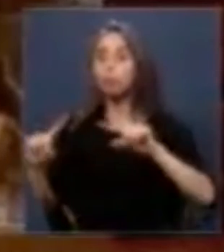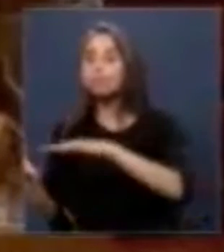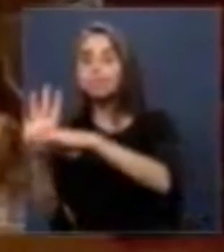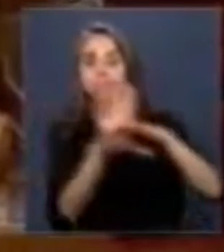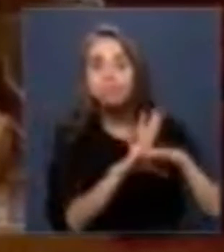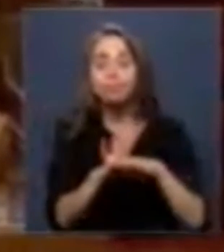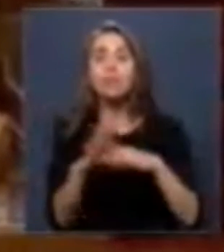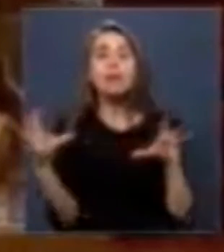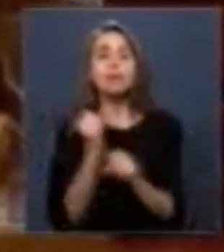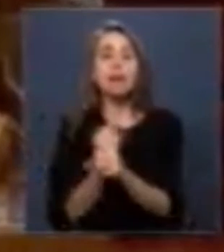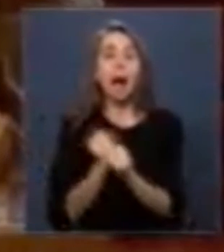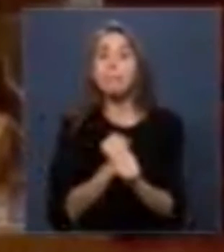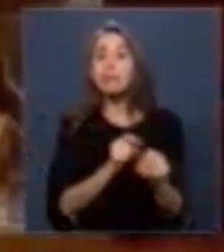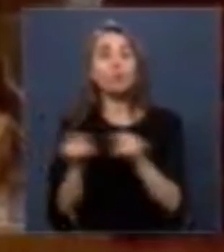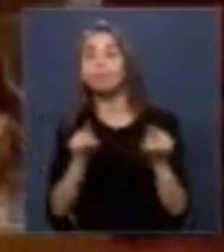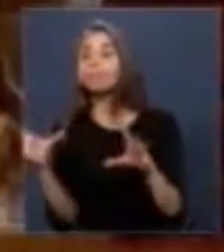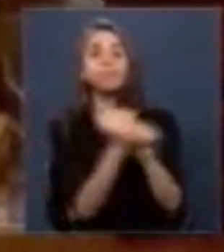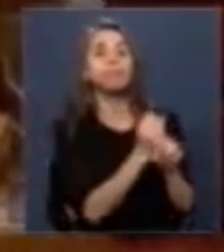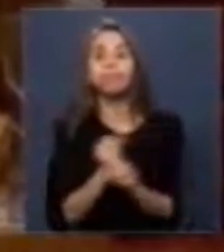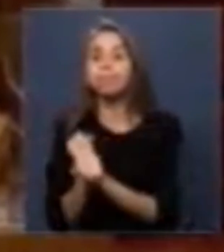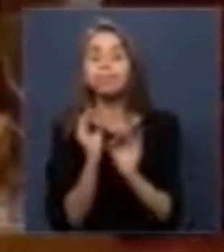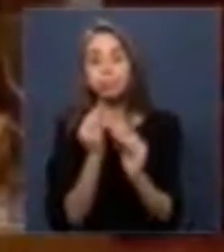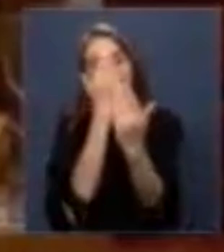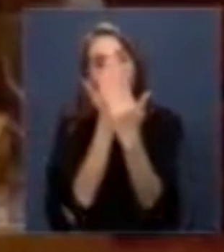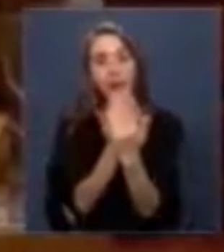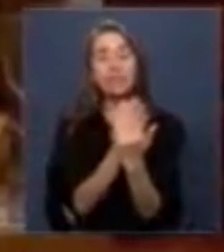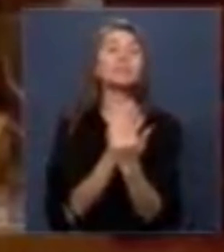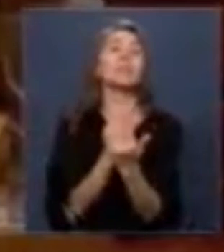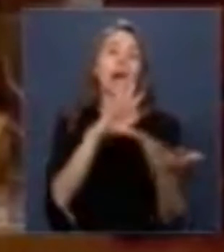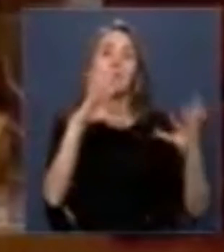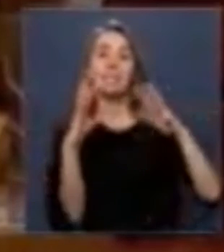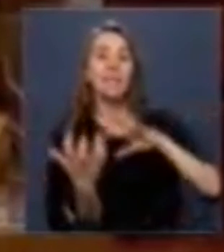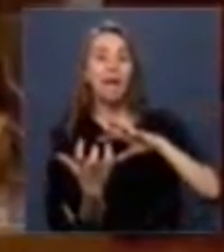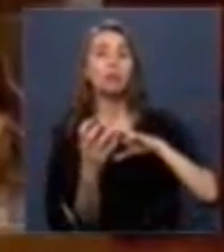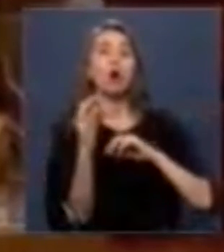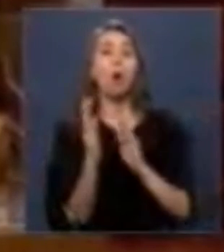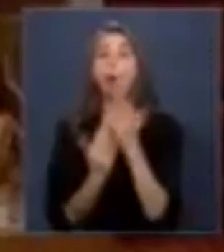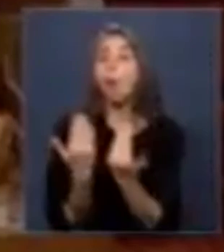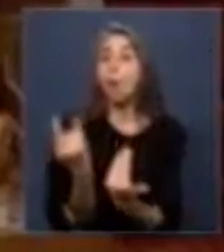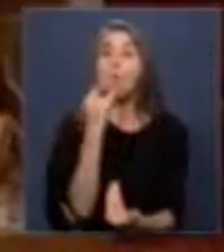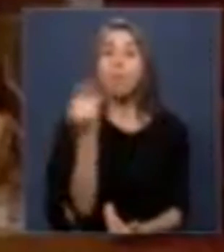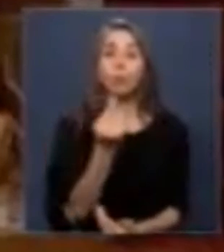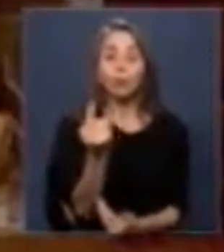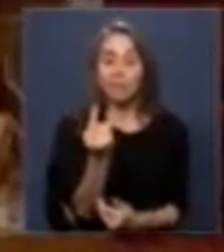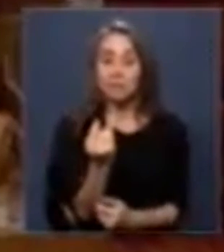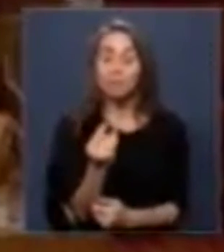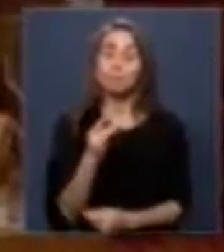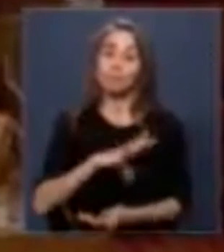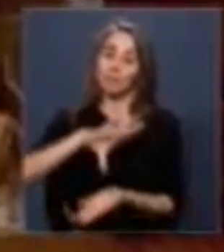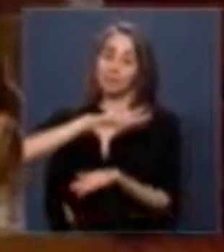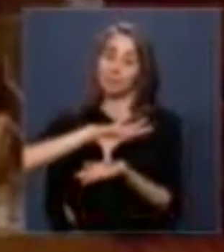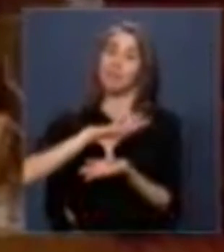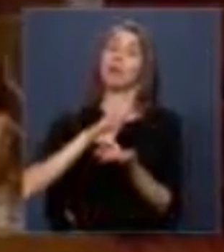y diligencia que se requieren para enfrentar estas situaciones de catástrofe o de emergencias. Como país,